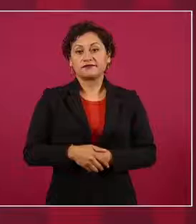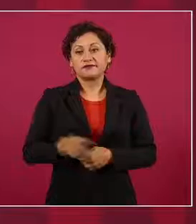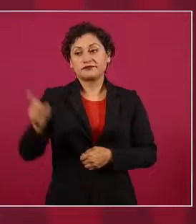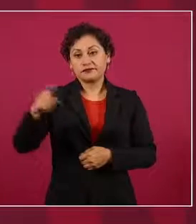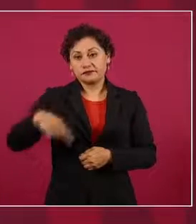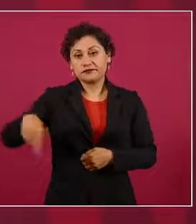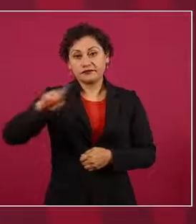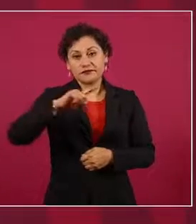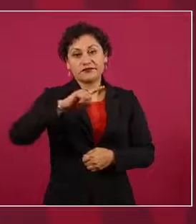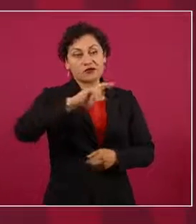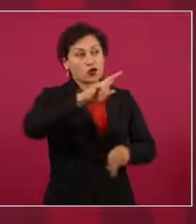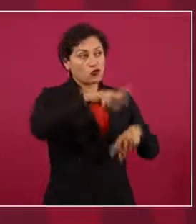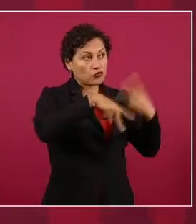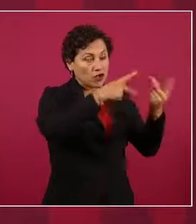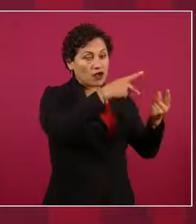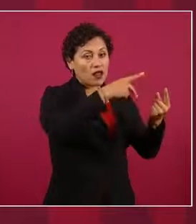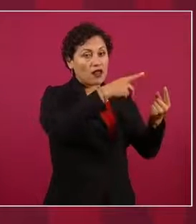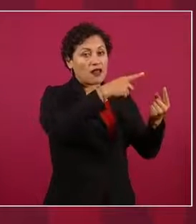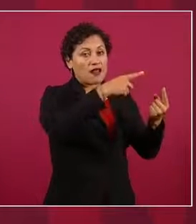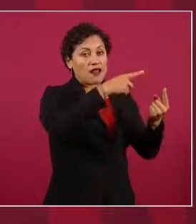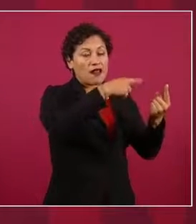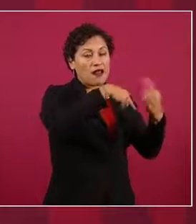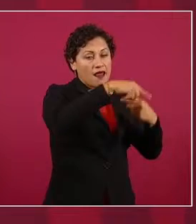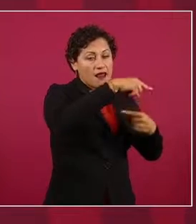emitieron ese documento,